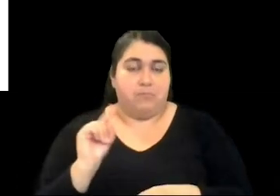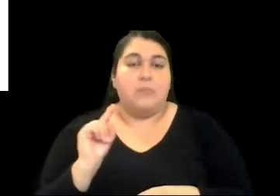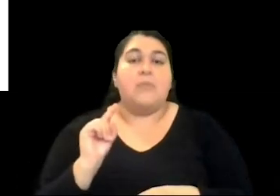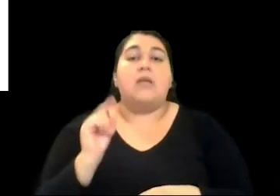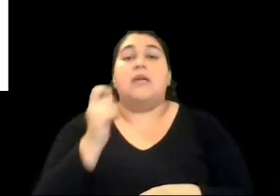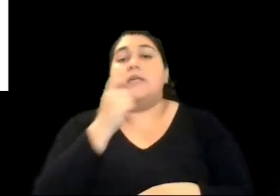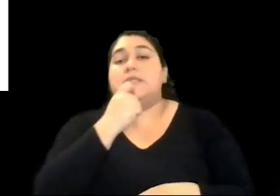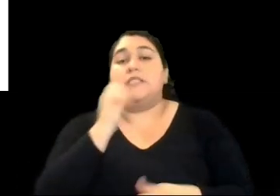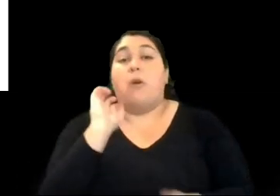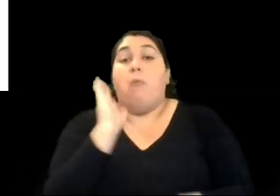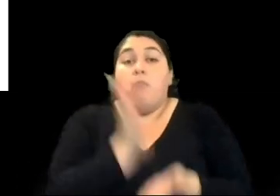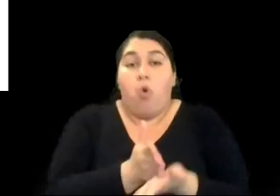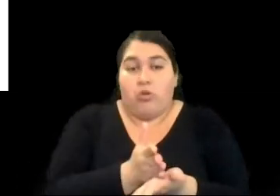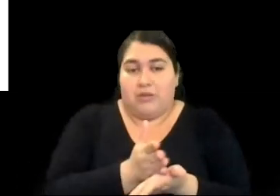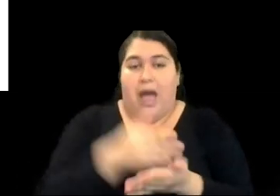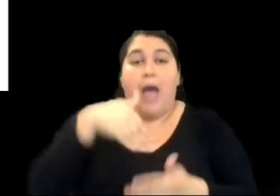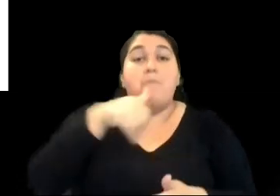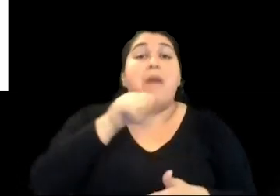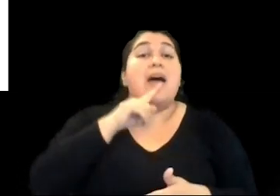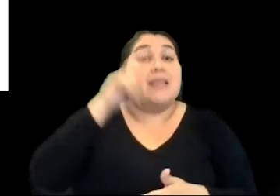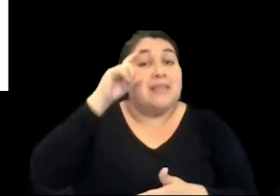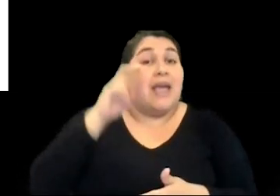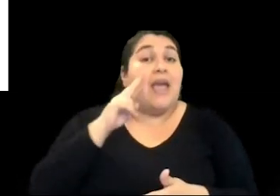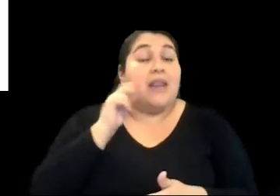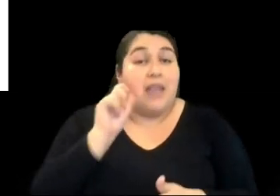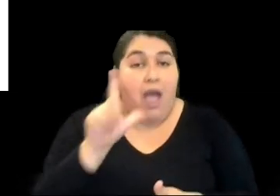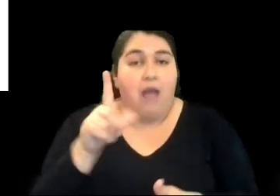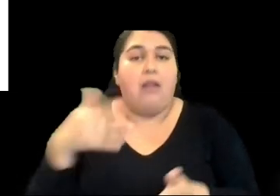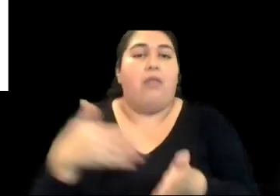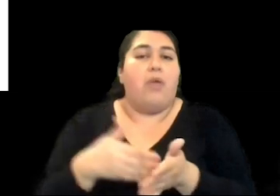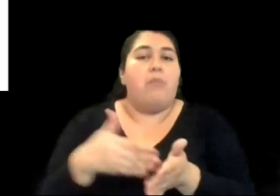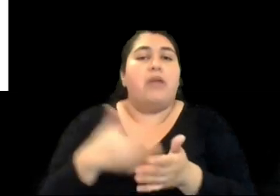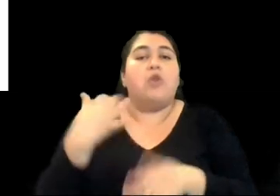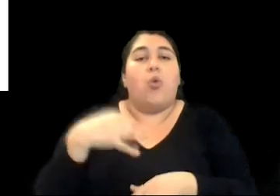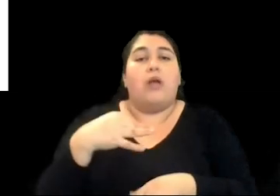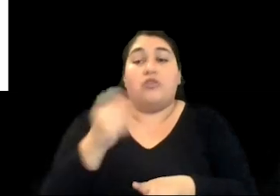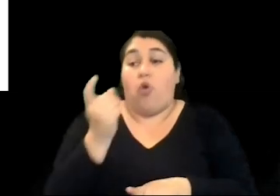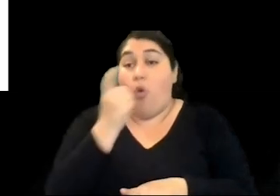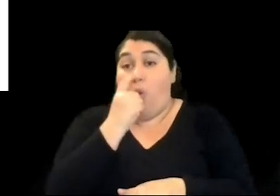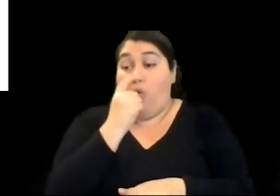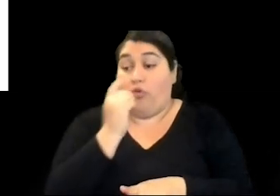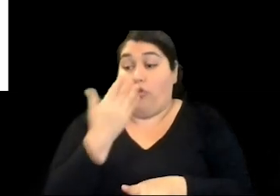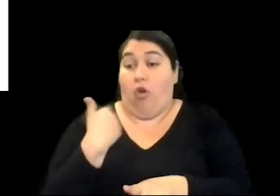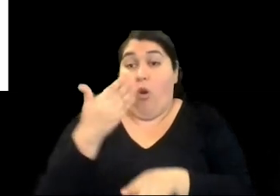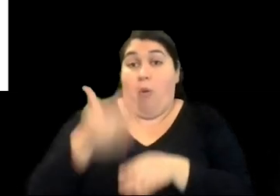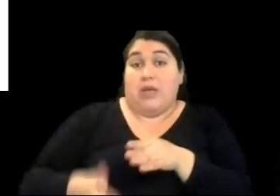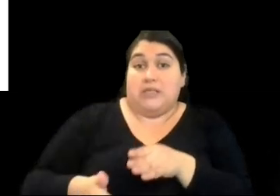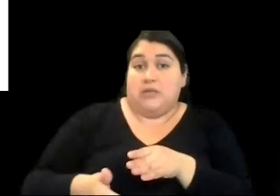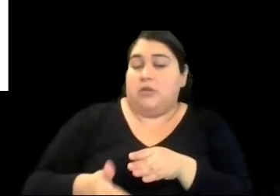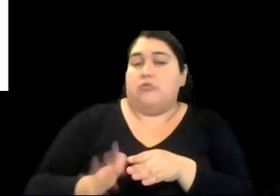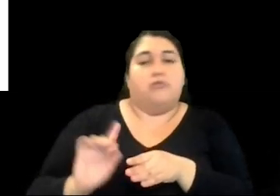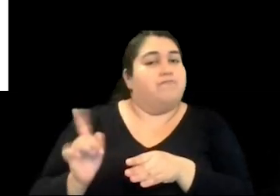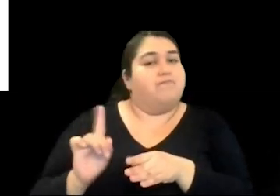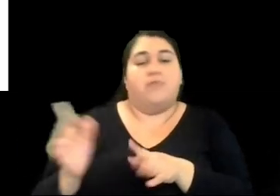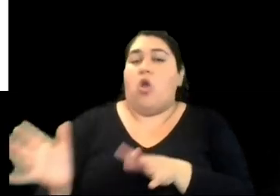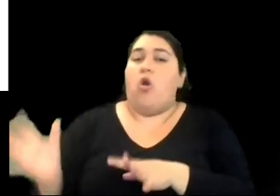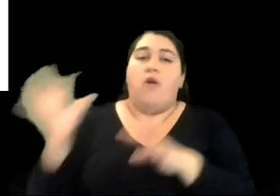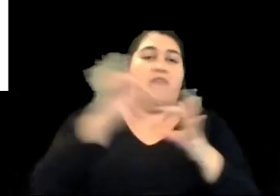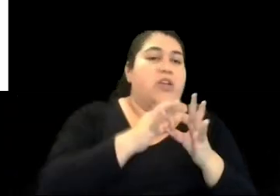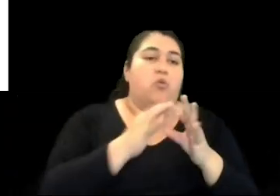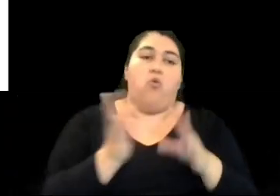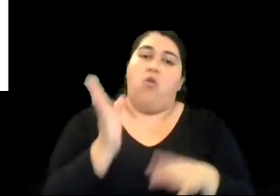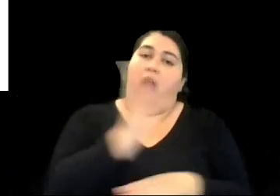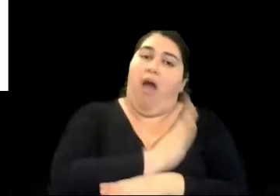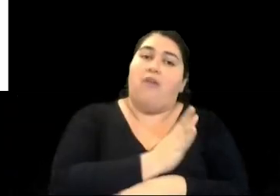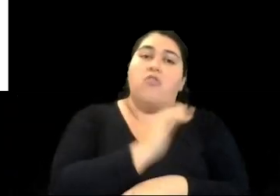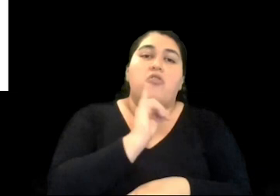multa material por una obligación que venció en junio, tampoco. Siempre tienen que estar vinculados a las obligaciones susceptibles